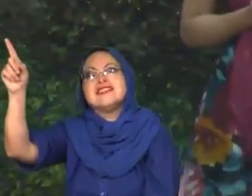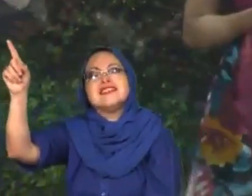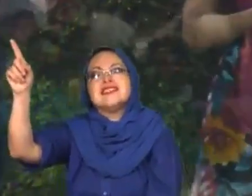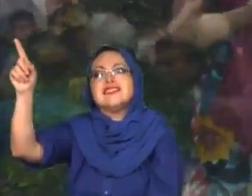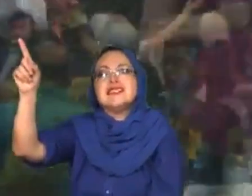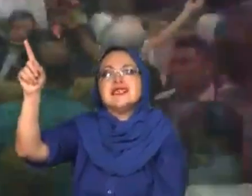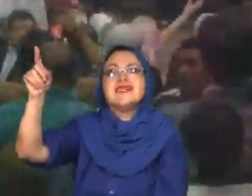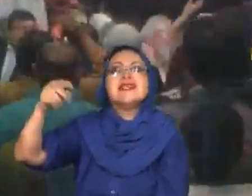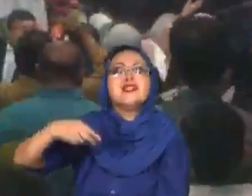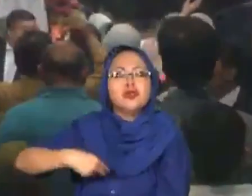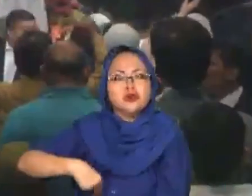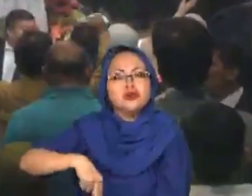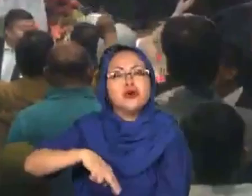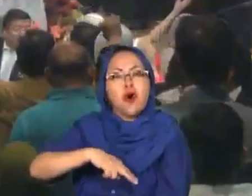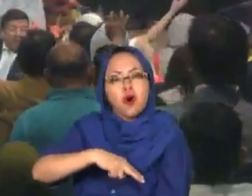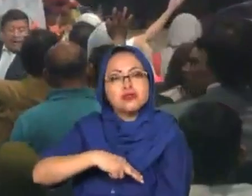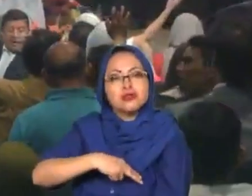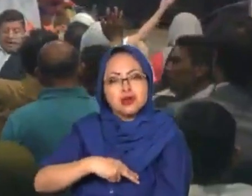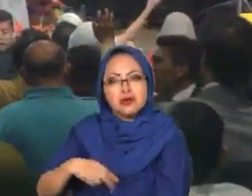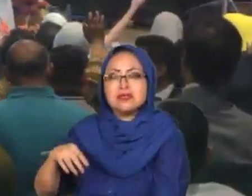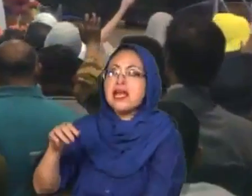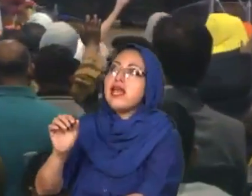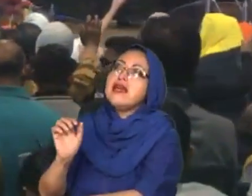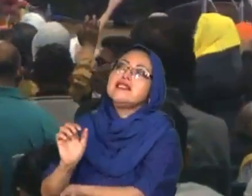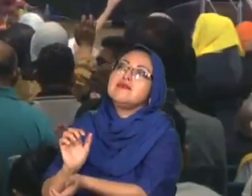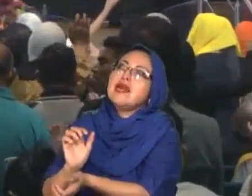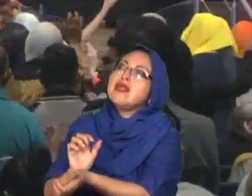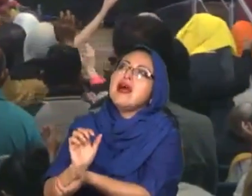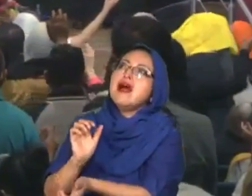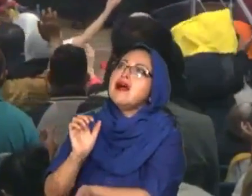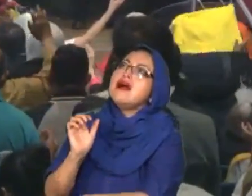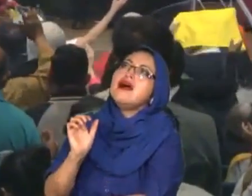esperamos, te